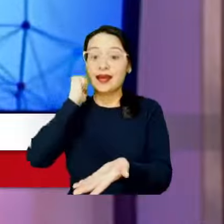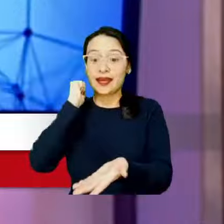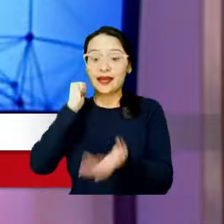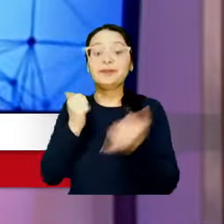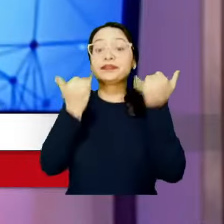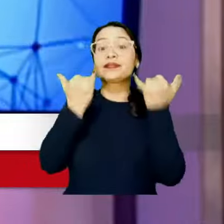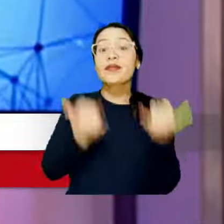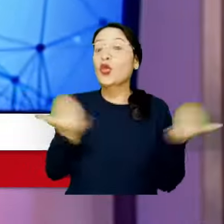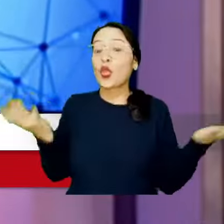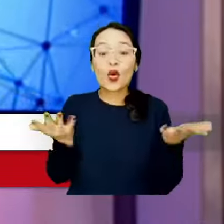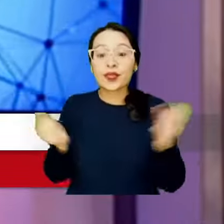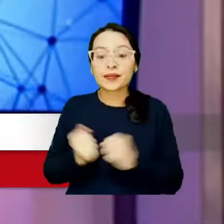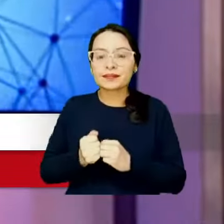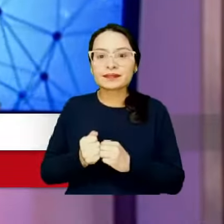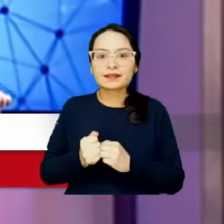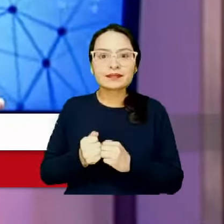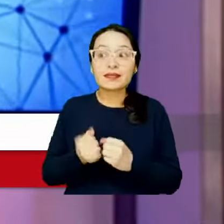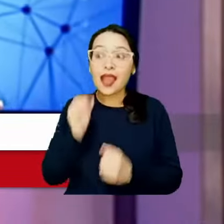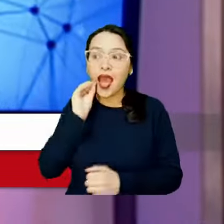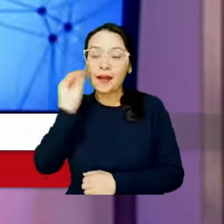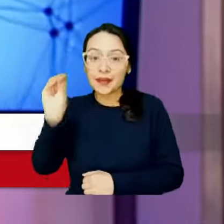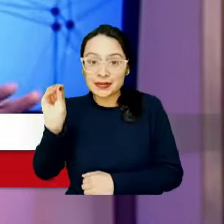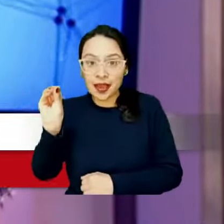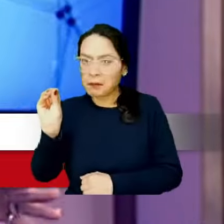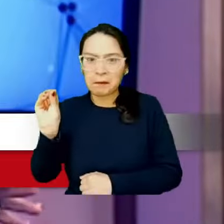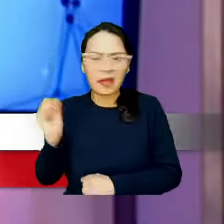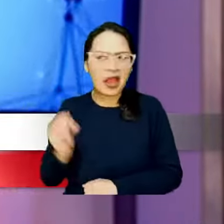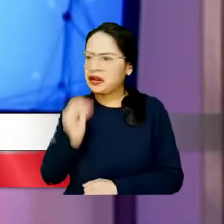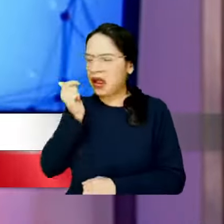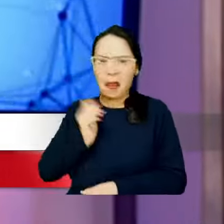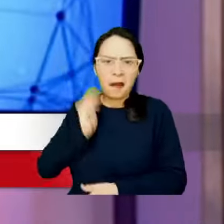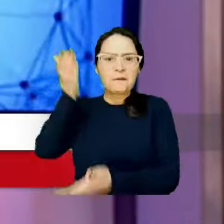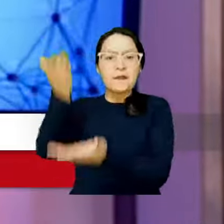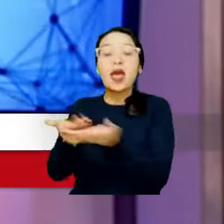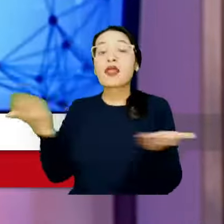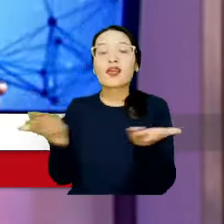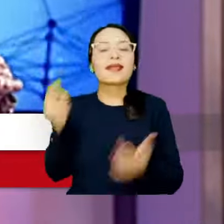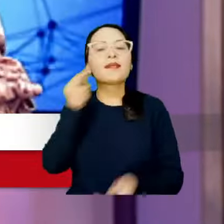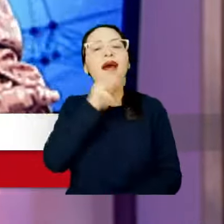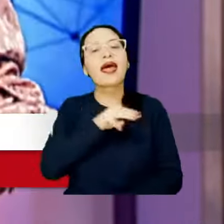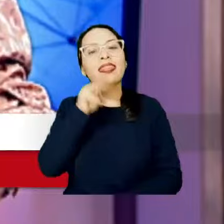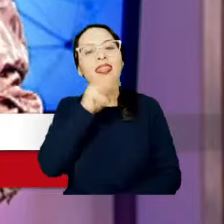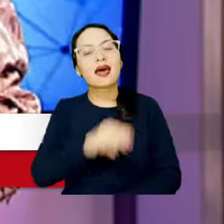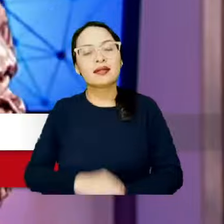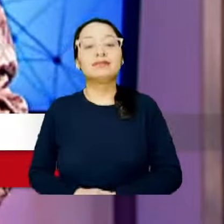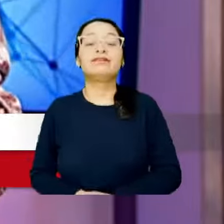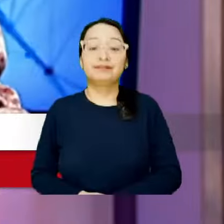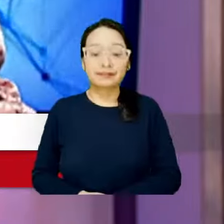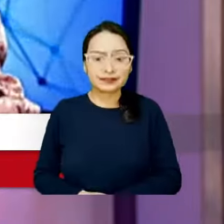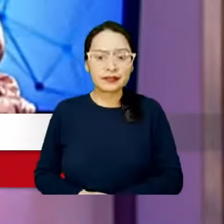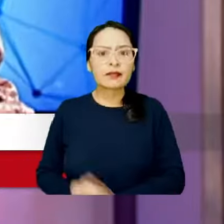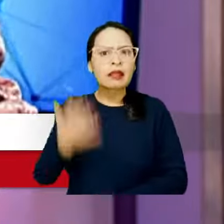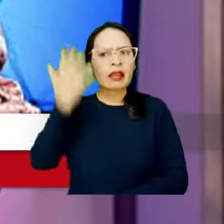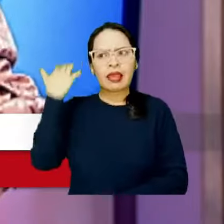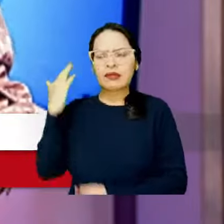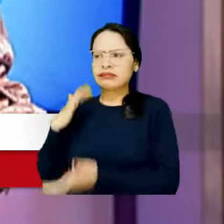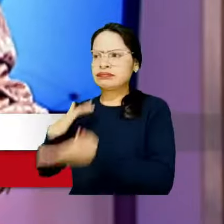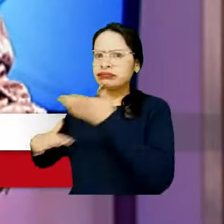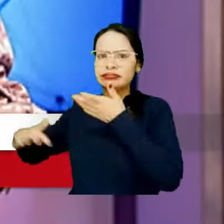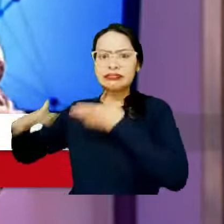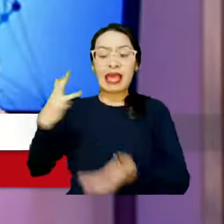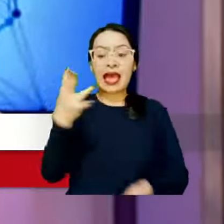en medio de una ola de violencia que se desató desde el pasado viernes justamente en esa ciudad y que ha dejado hasta ahora cerca de 17